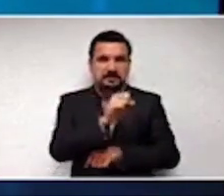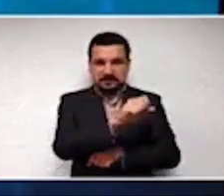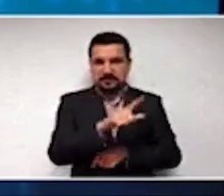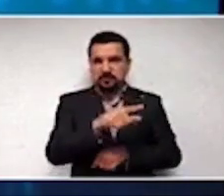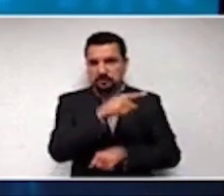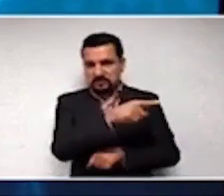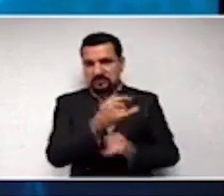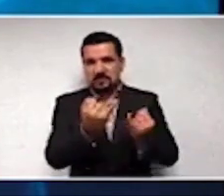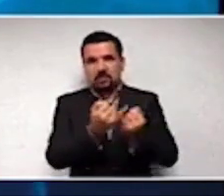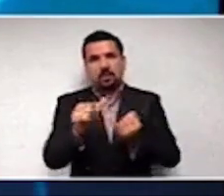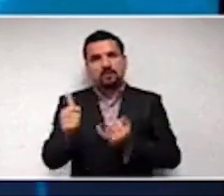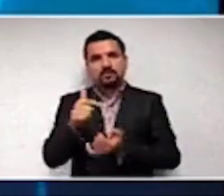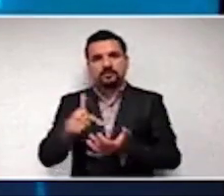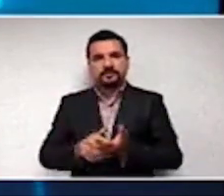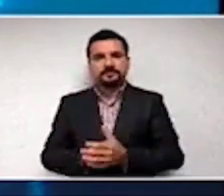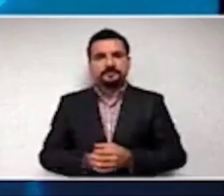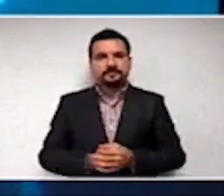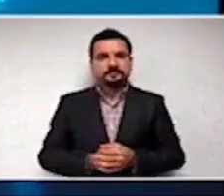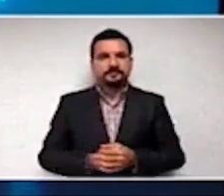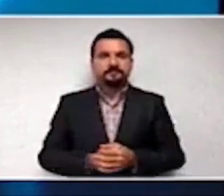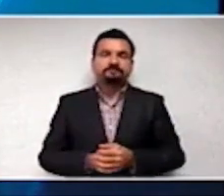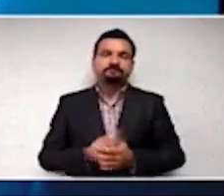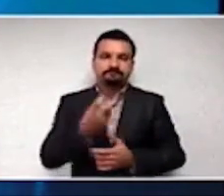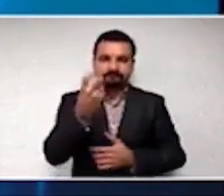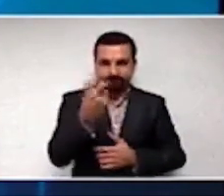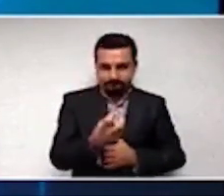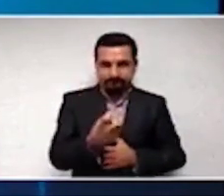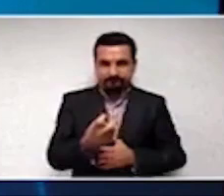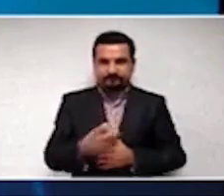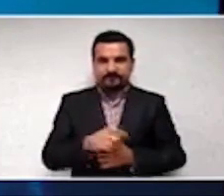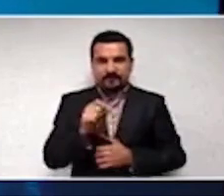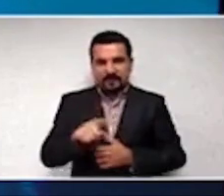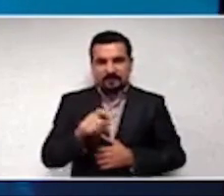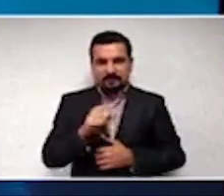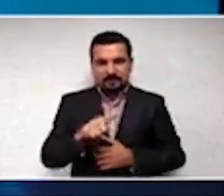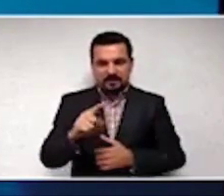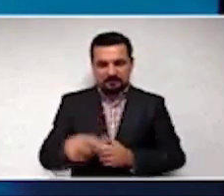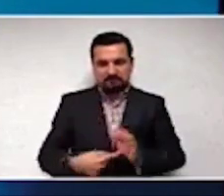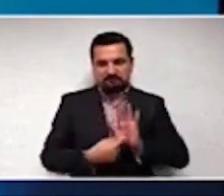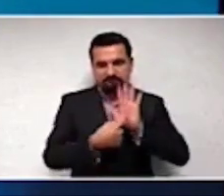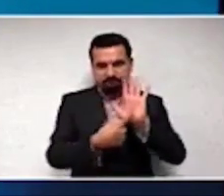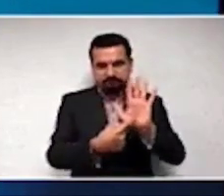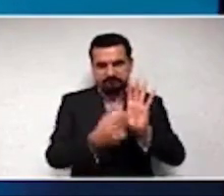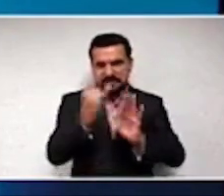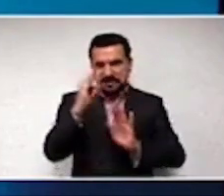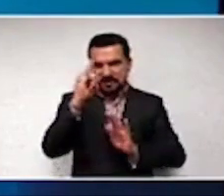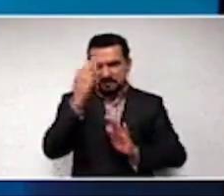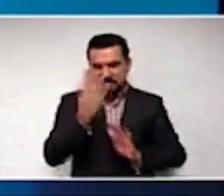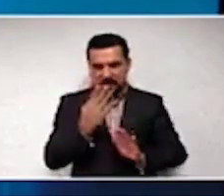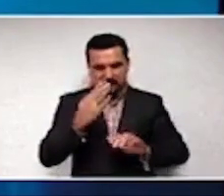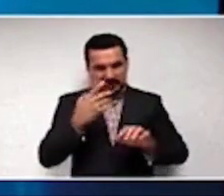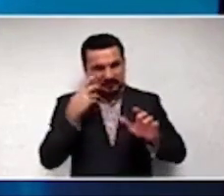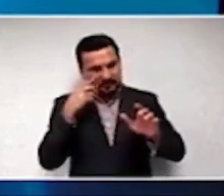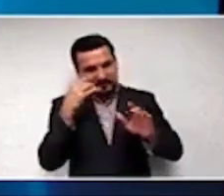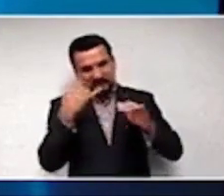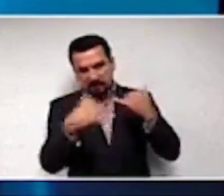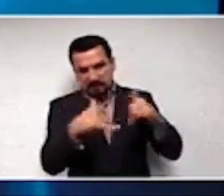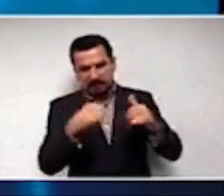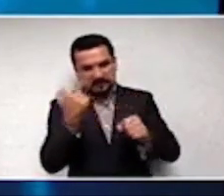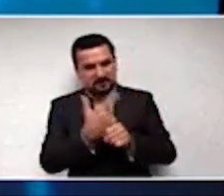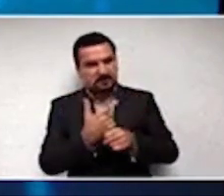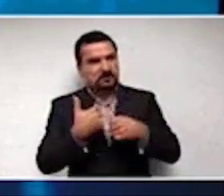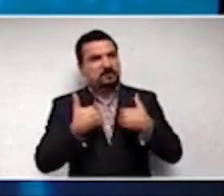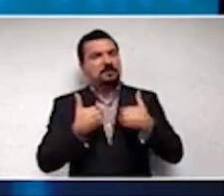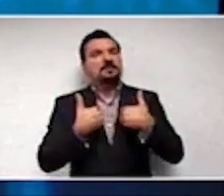colorado así como una imagen dice más que mil palabras espero que estos